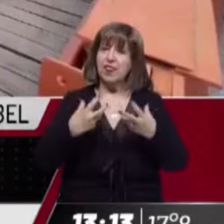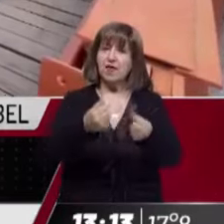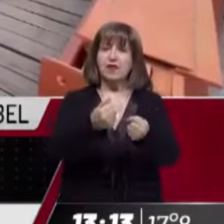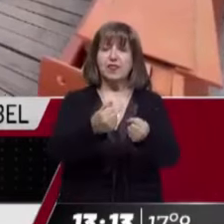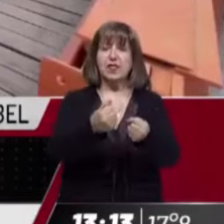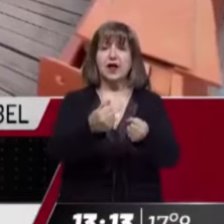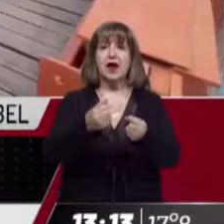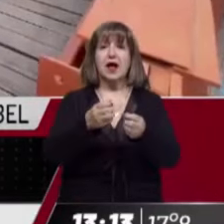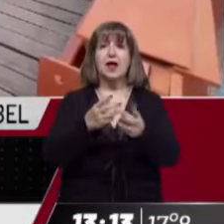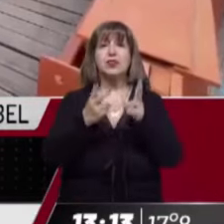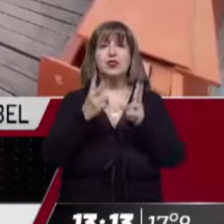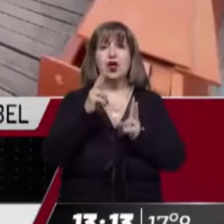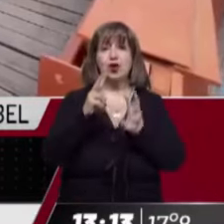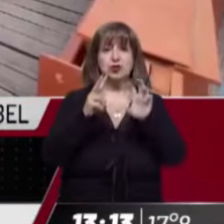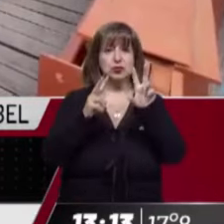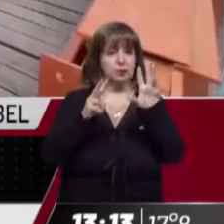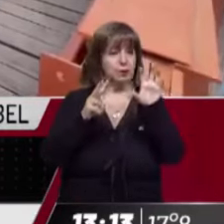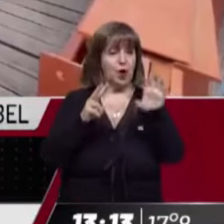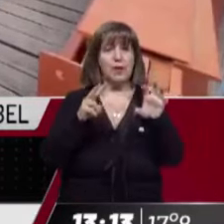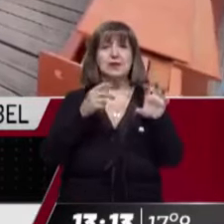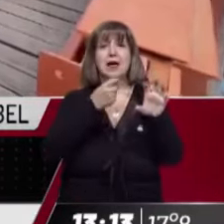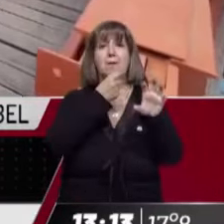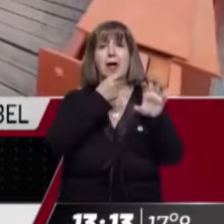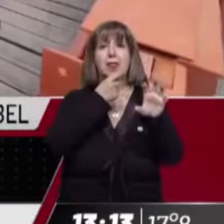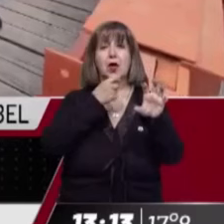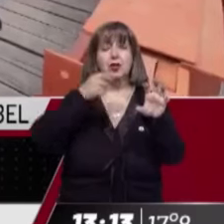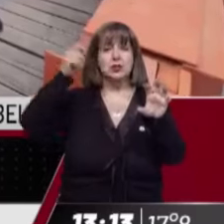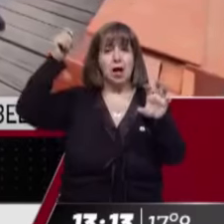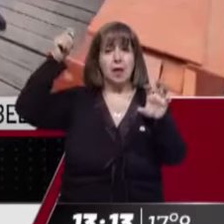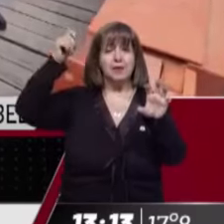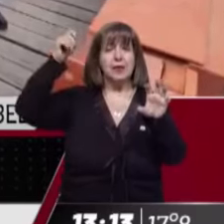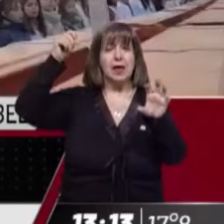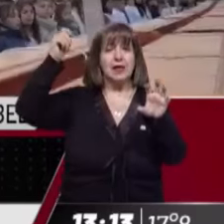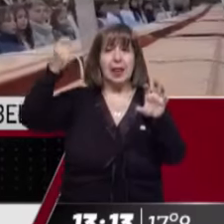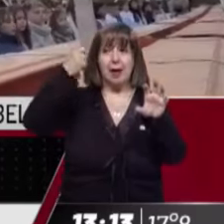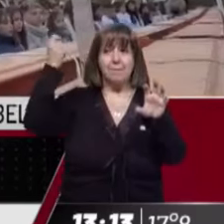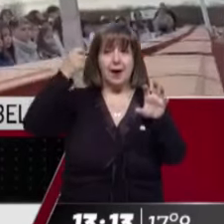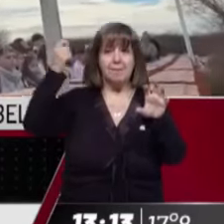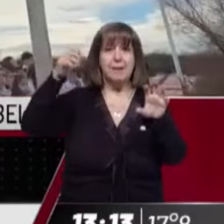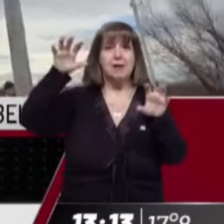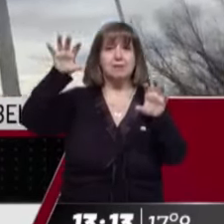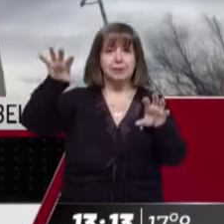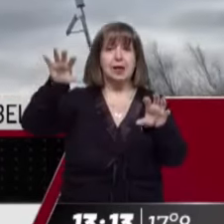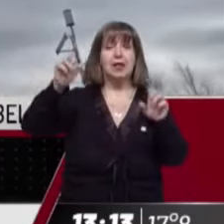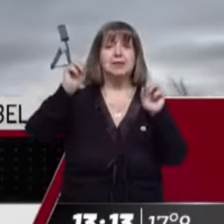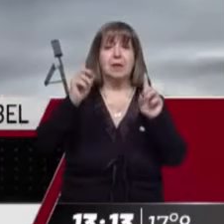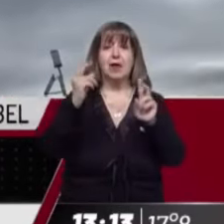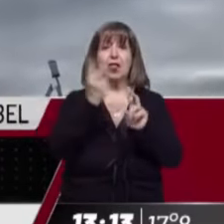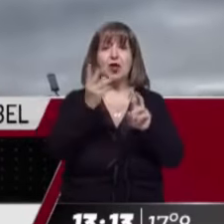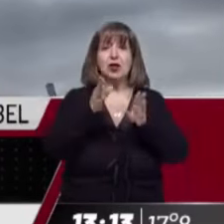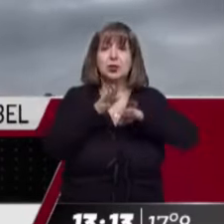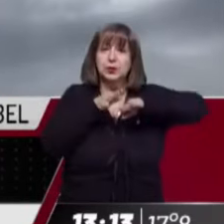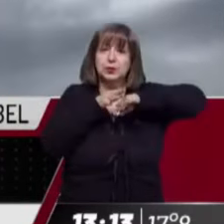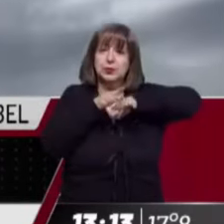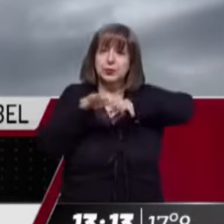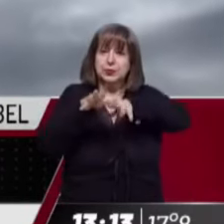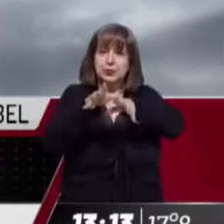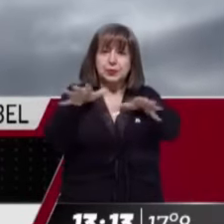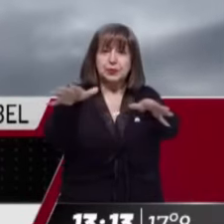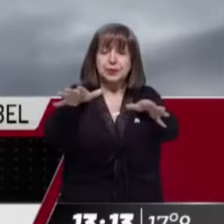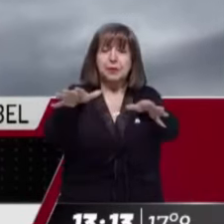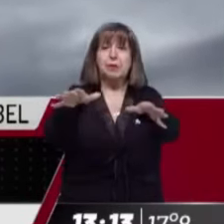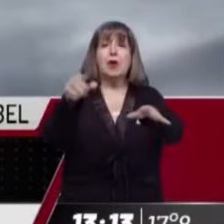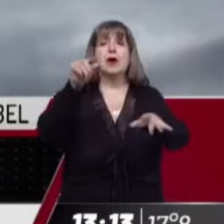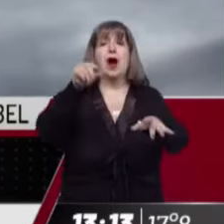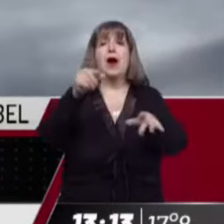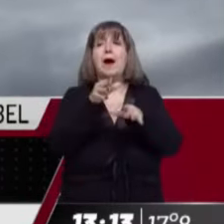que pertenece a las dos provincias, por la decisión de la Corte, llegue también entonces a la provincia de La Pampa, que es lo que pasa ahora, digamos, que pasa muy poca